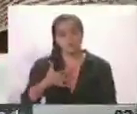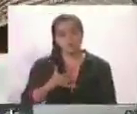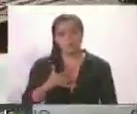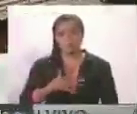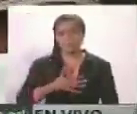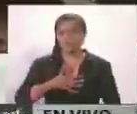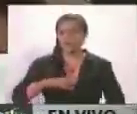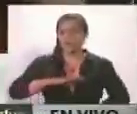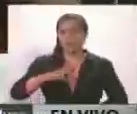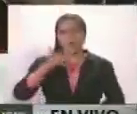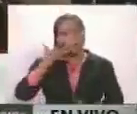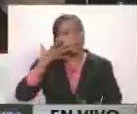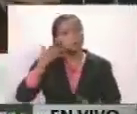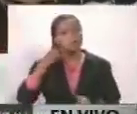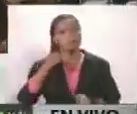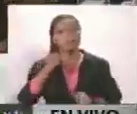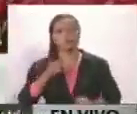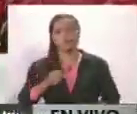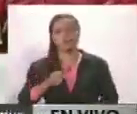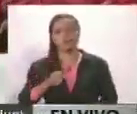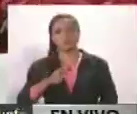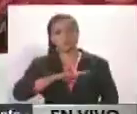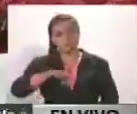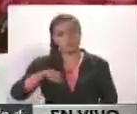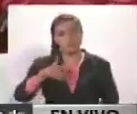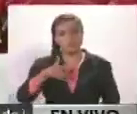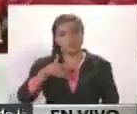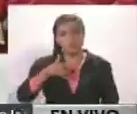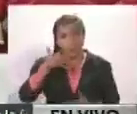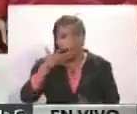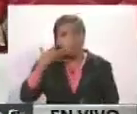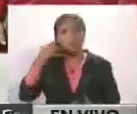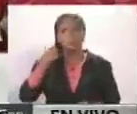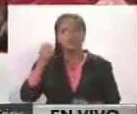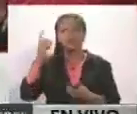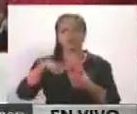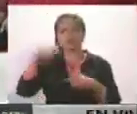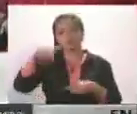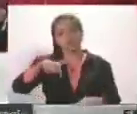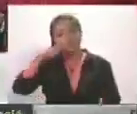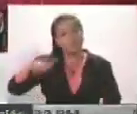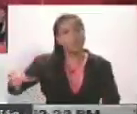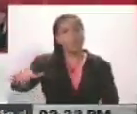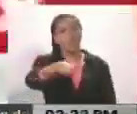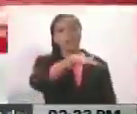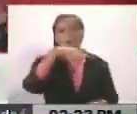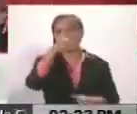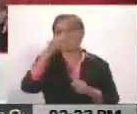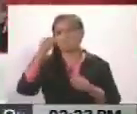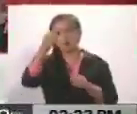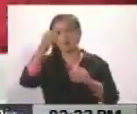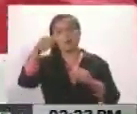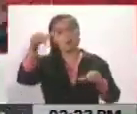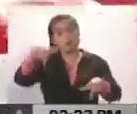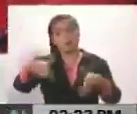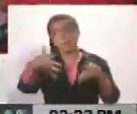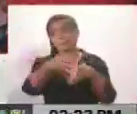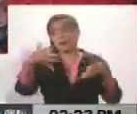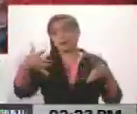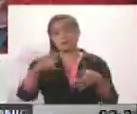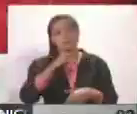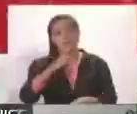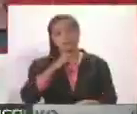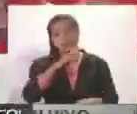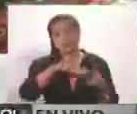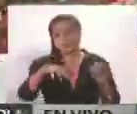plenamente orgullosos, muy orgullosos de ser parte de este pueblo heroico que en medio de las más grandes dificultades